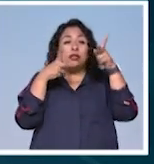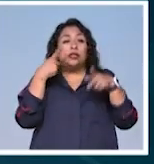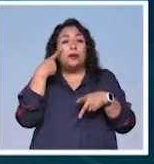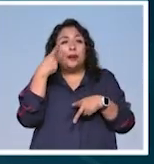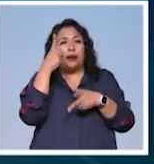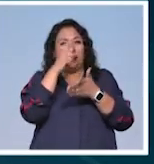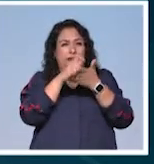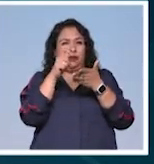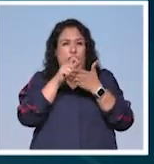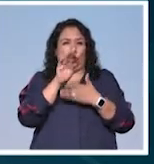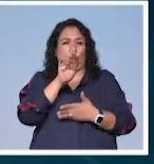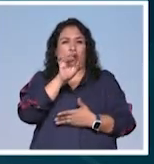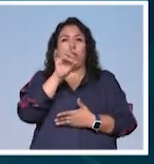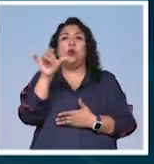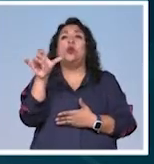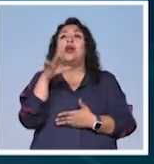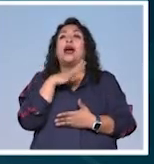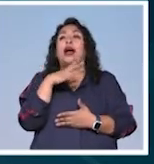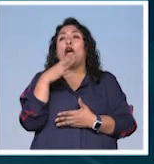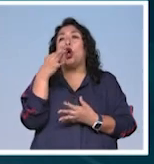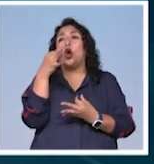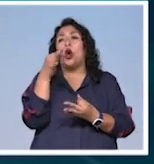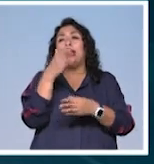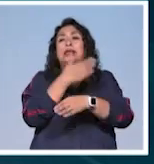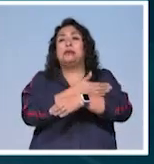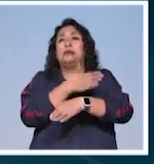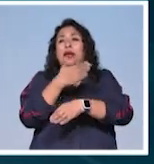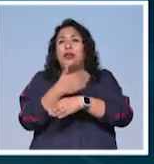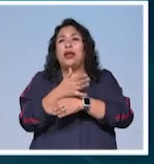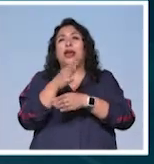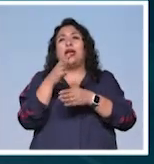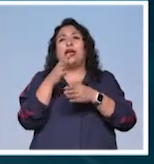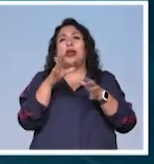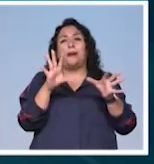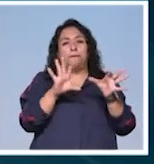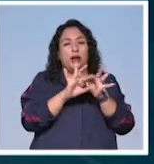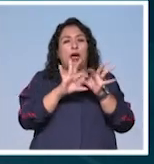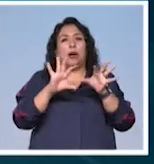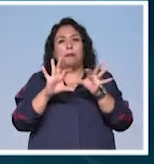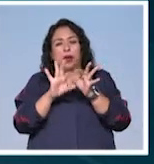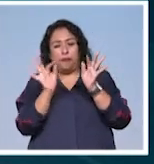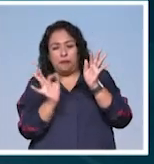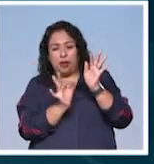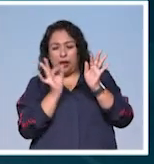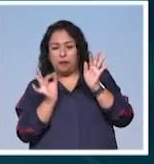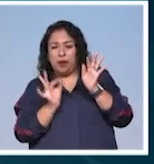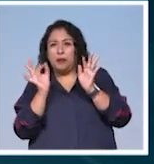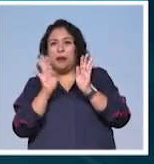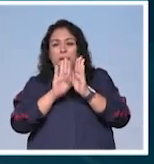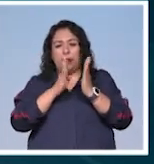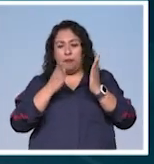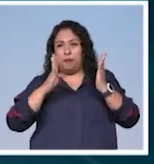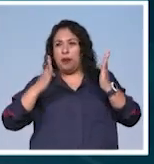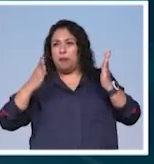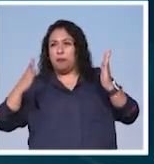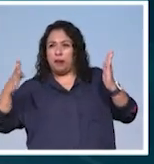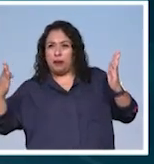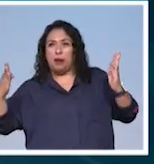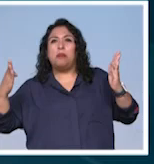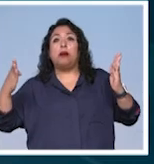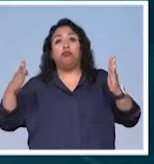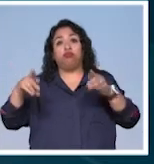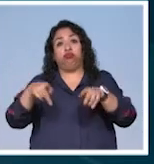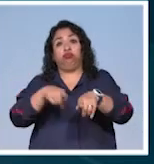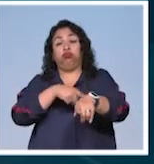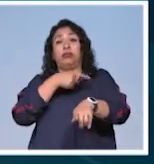esta escritura budista, grabada en páginas de madera unidas unas a las siguientes, al estilo de un acordeón, que desdoblado mide